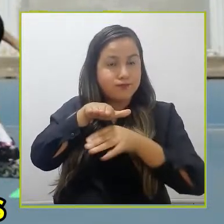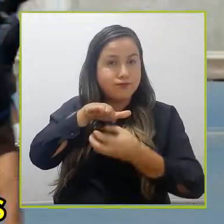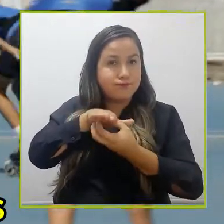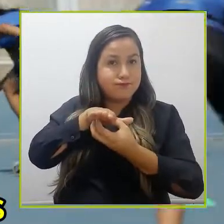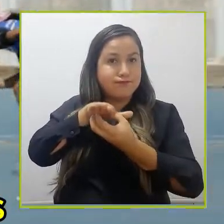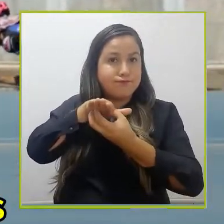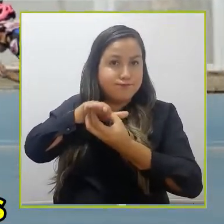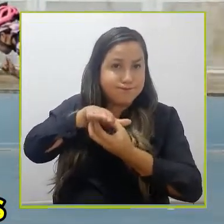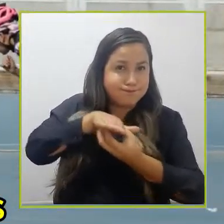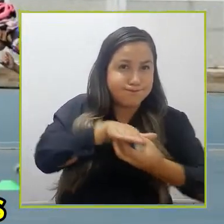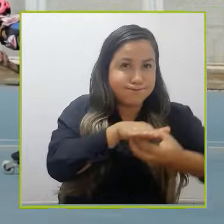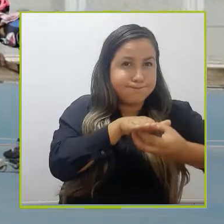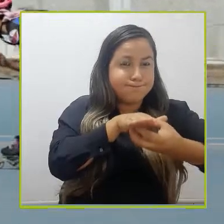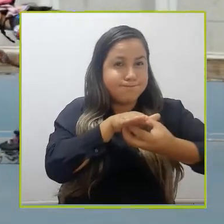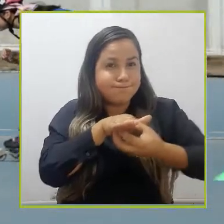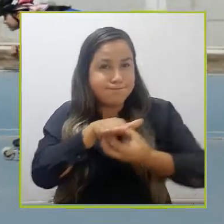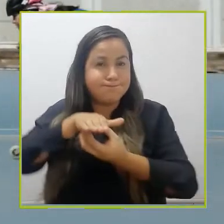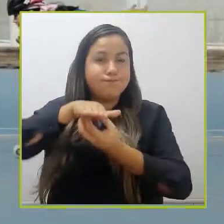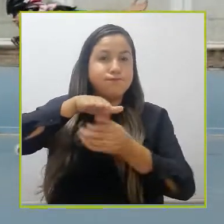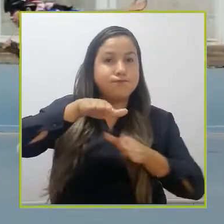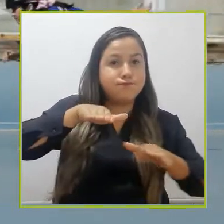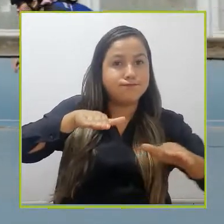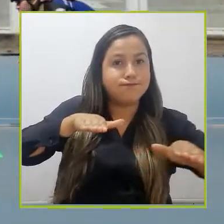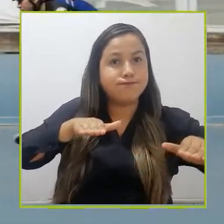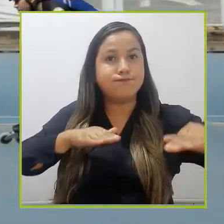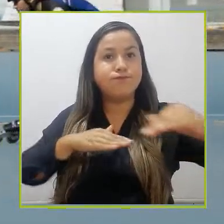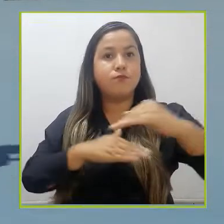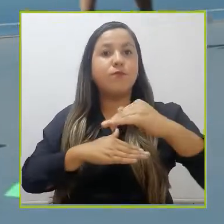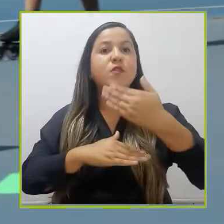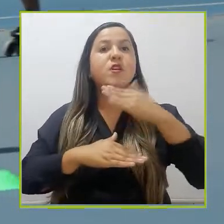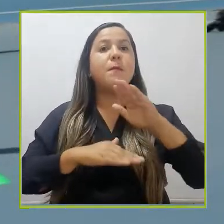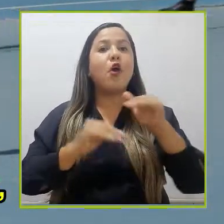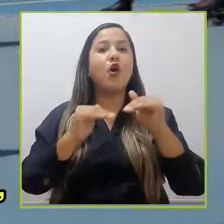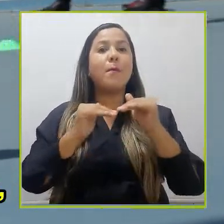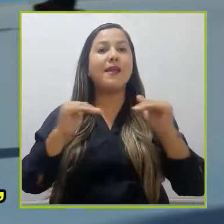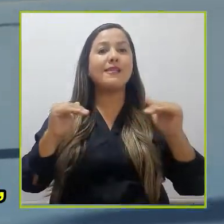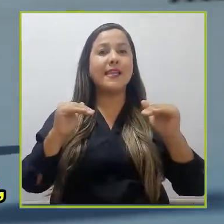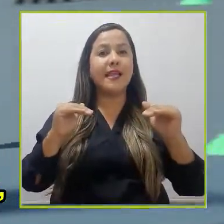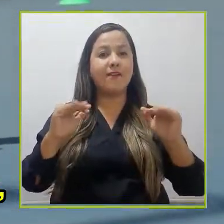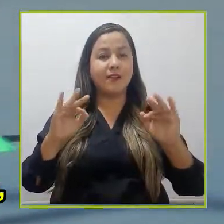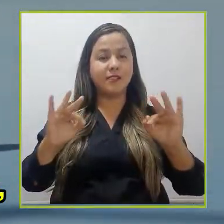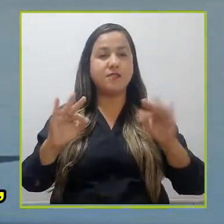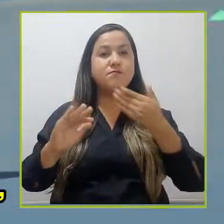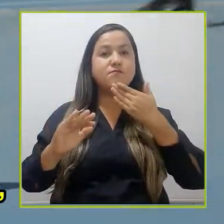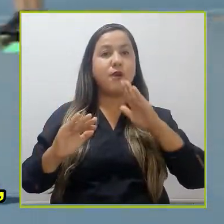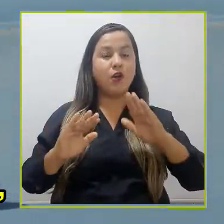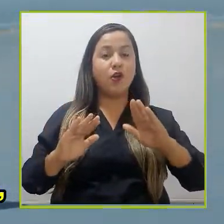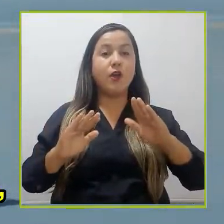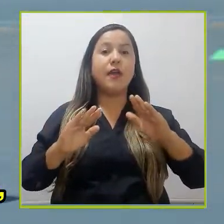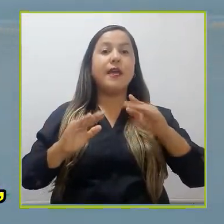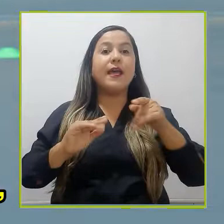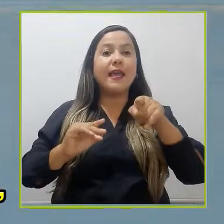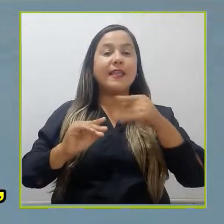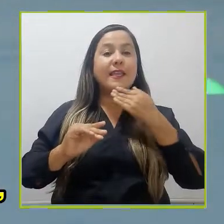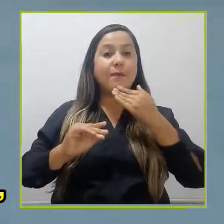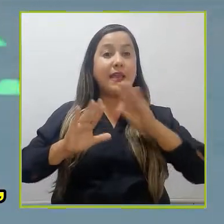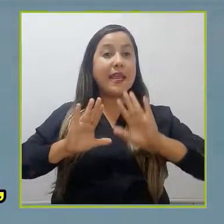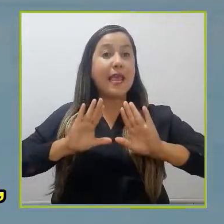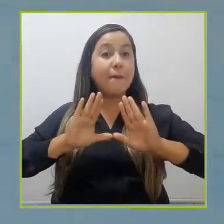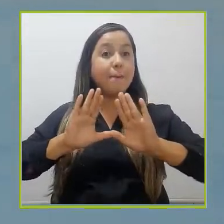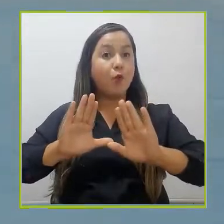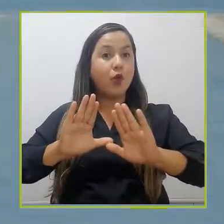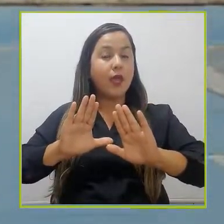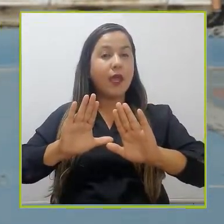mayor tracción estamos más estables y también generamos mayor velocidad. El ejercicio consta de empuje lateral con el pie